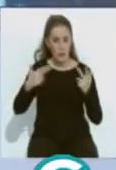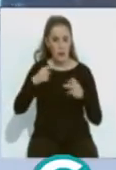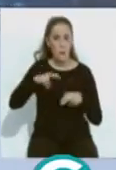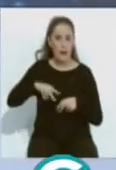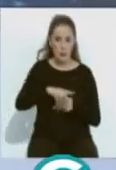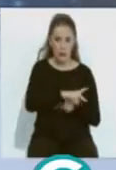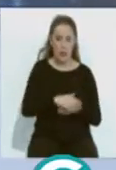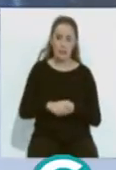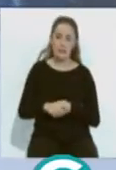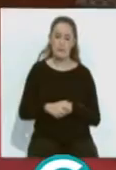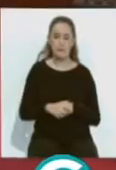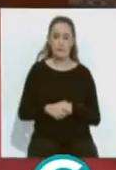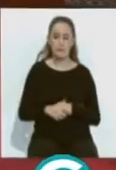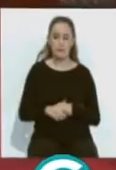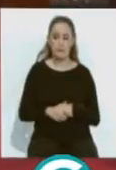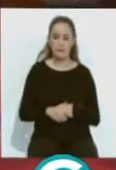de peatones.